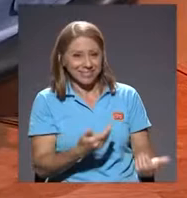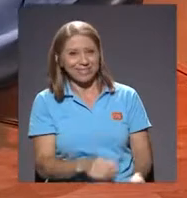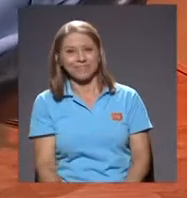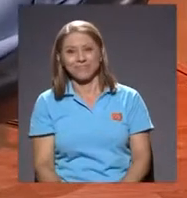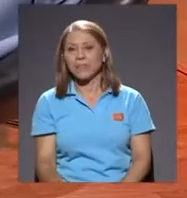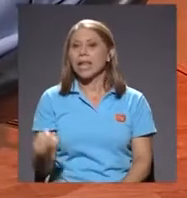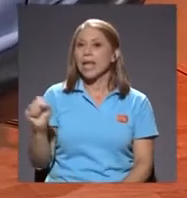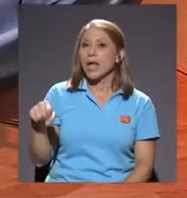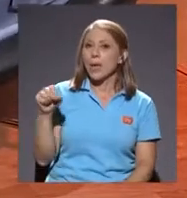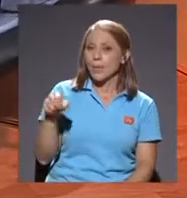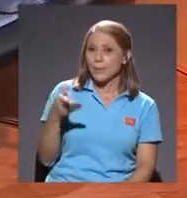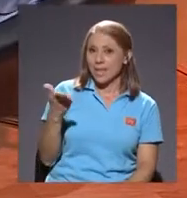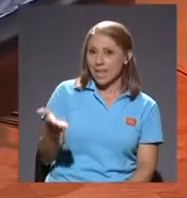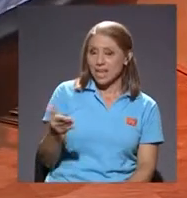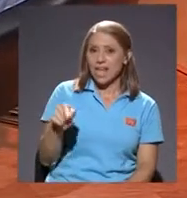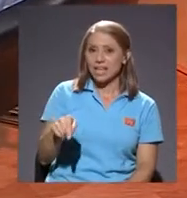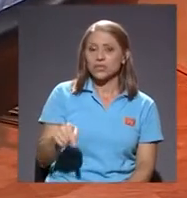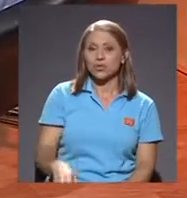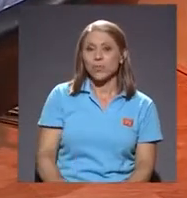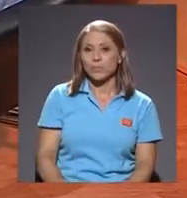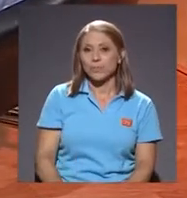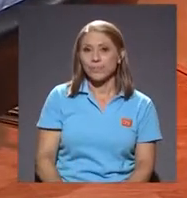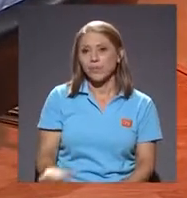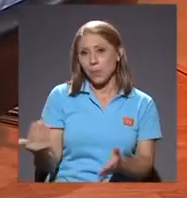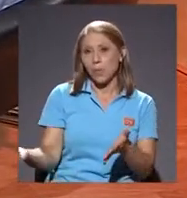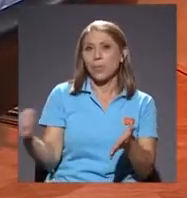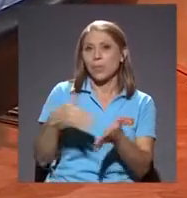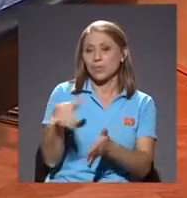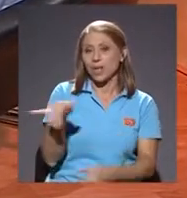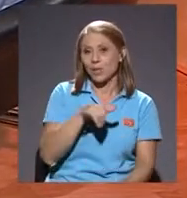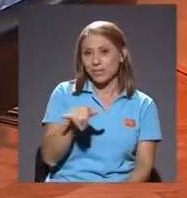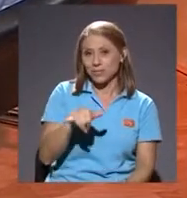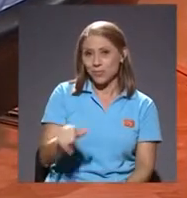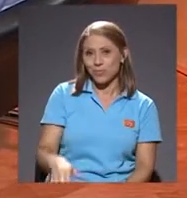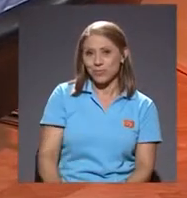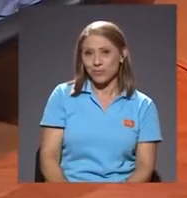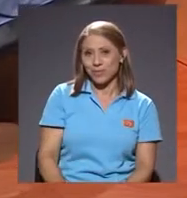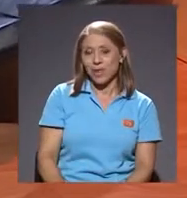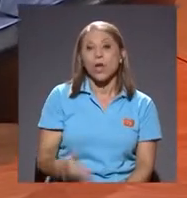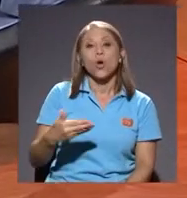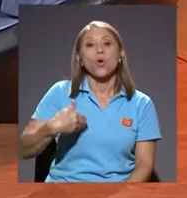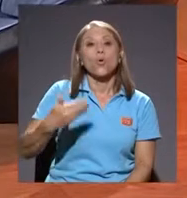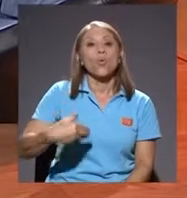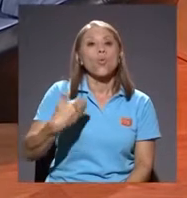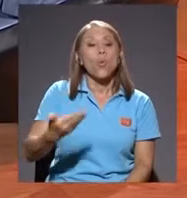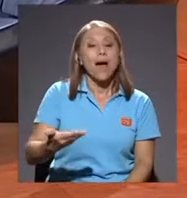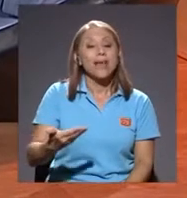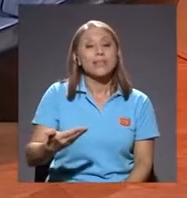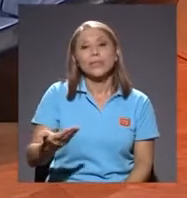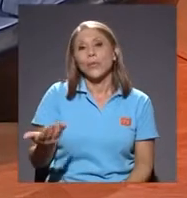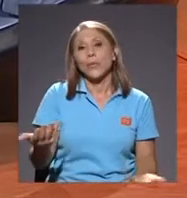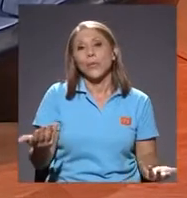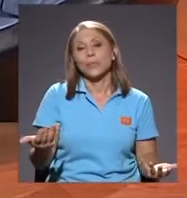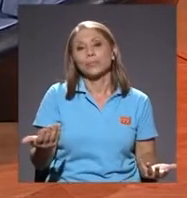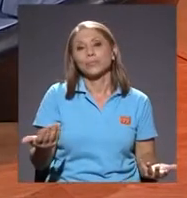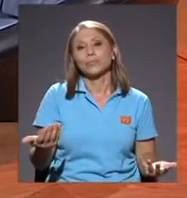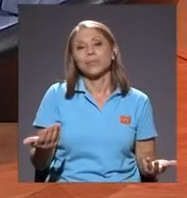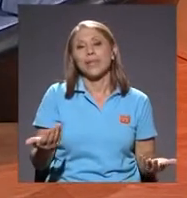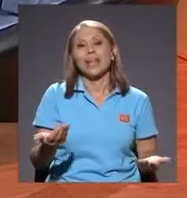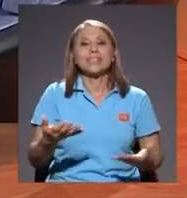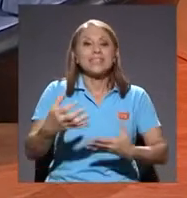eso volvemos a lo mismo el mercado cuando se recibía herramientas y